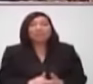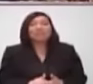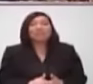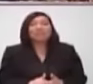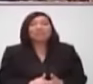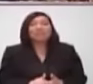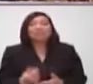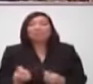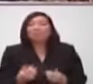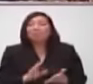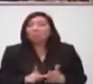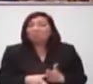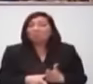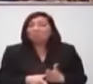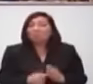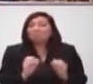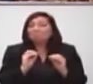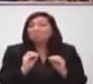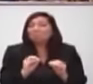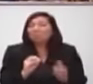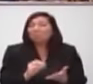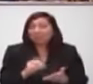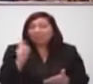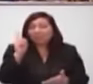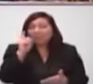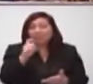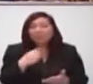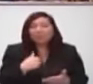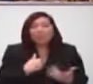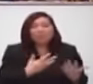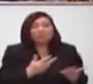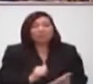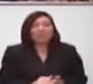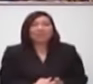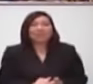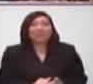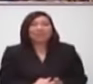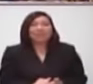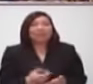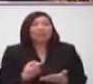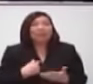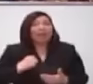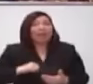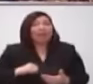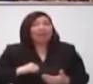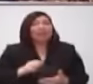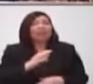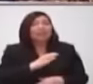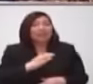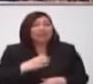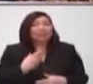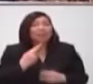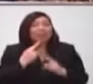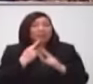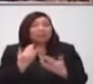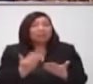se agilizó y luego se ha puesto un poquito más difícil, pero de todas maneras yo espero en la vocación del alcalde del Callao para resolver,